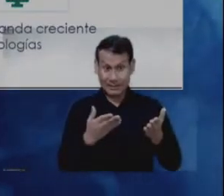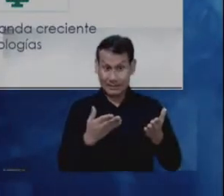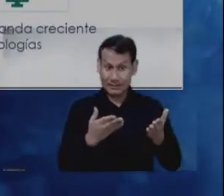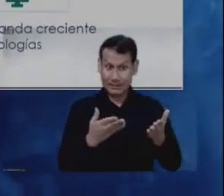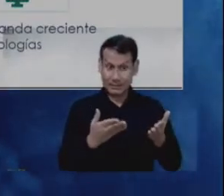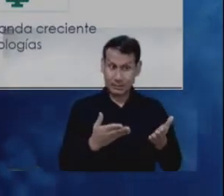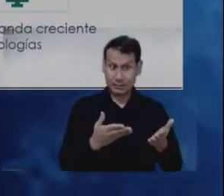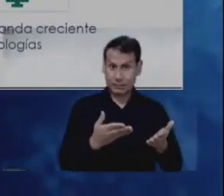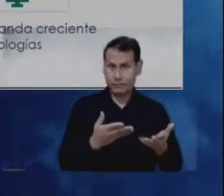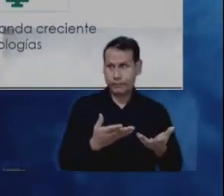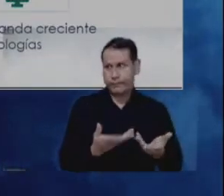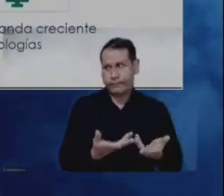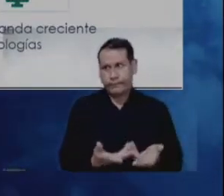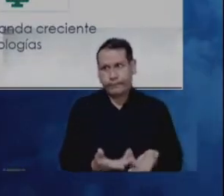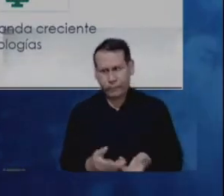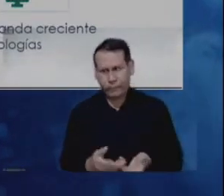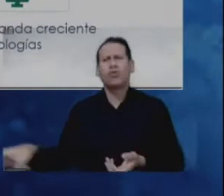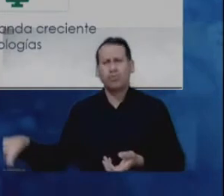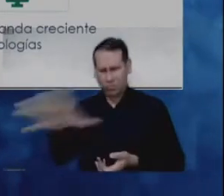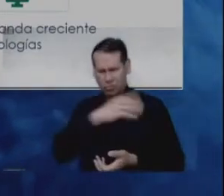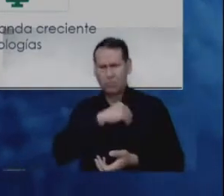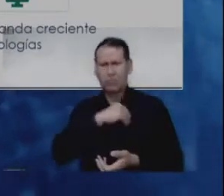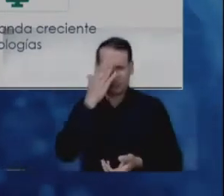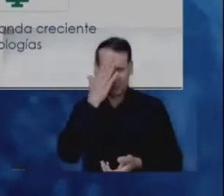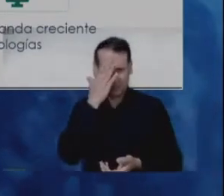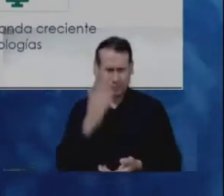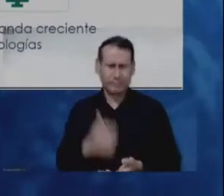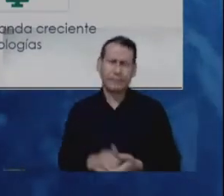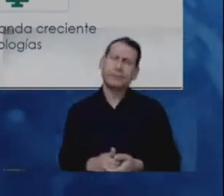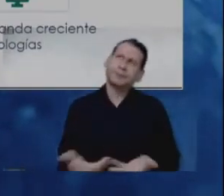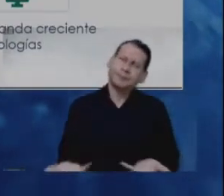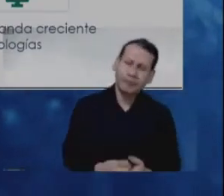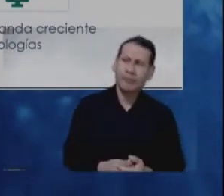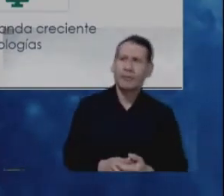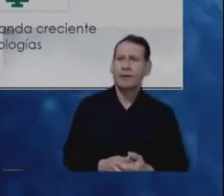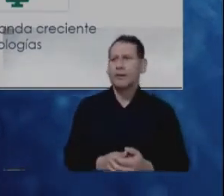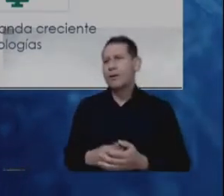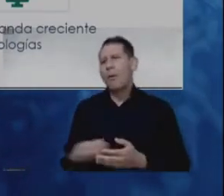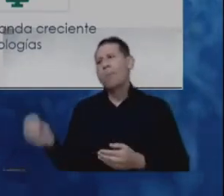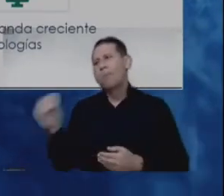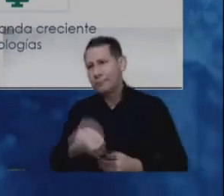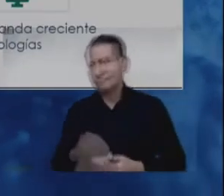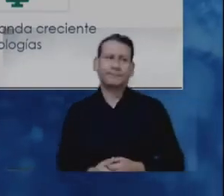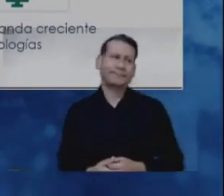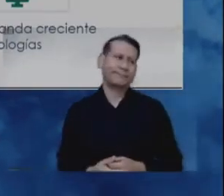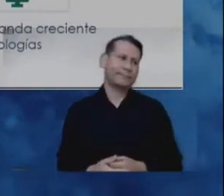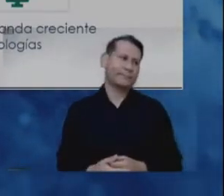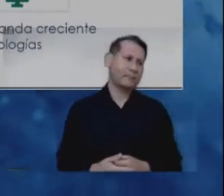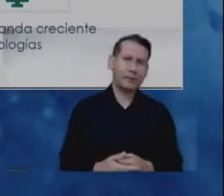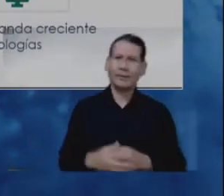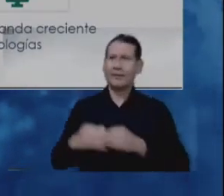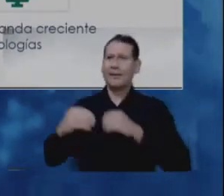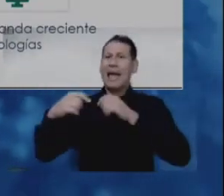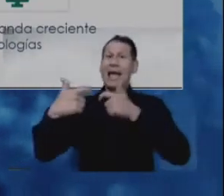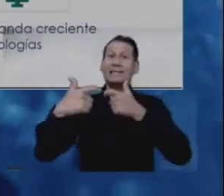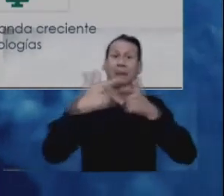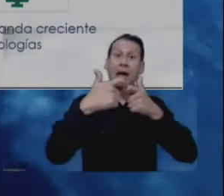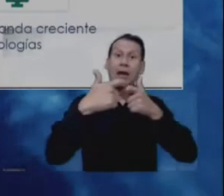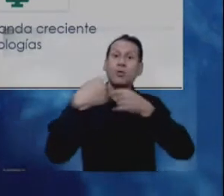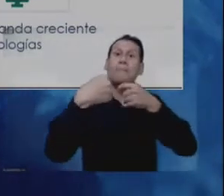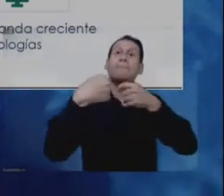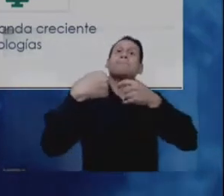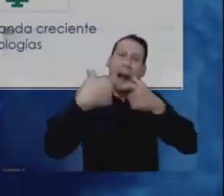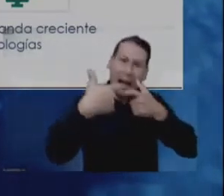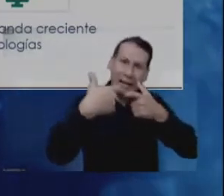el sentido que sabemos que si mejoramos o incrementamos y, bueno, como lo queramos ver, la asignación de espectro, pues esto va, digamos, a propender por